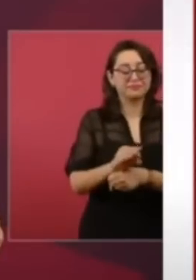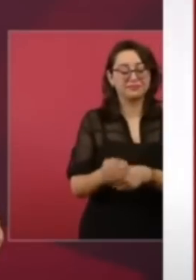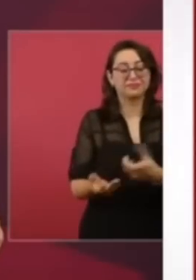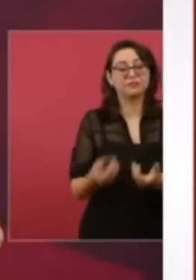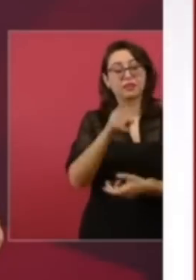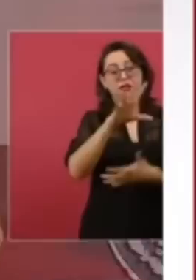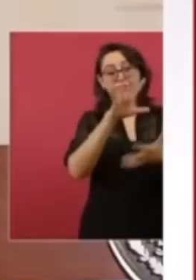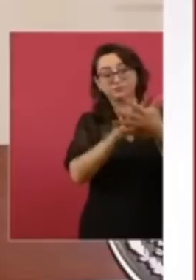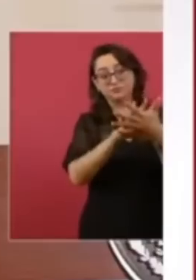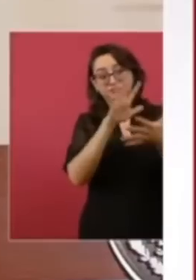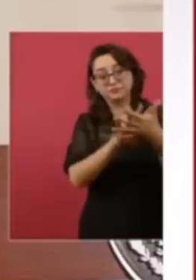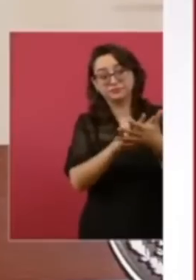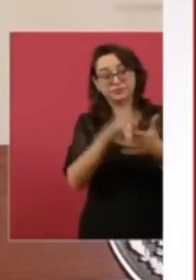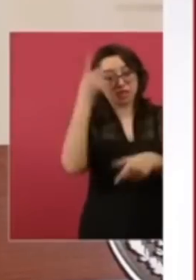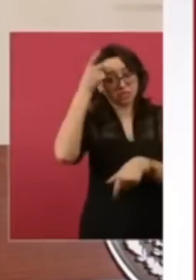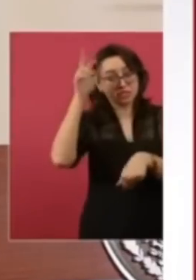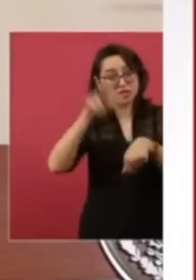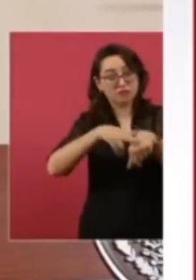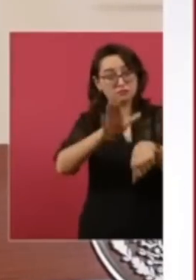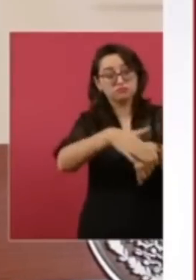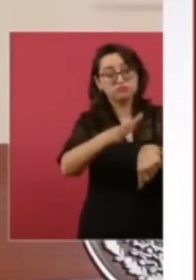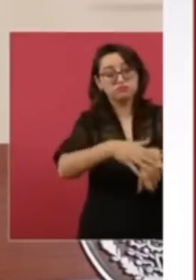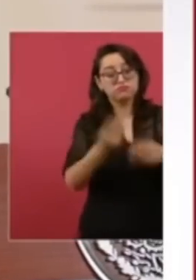a los encargados del penal